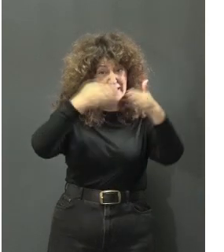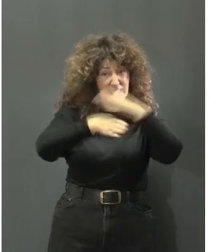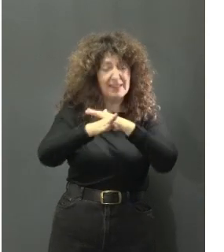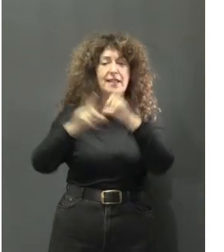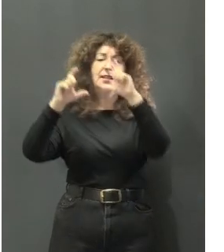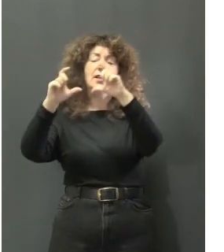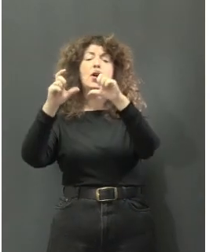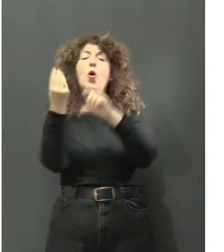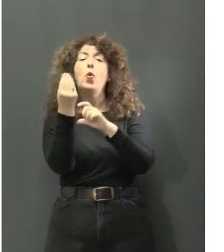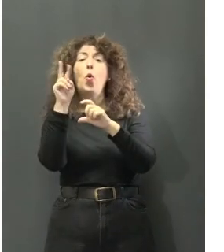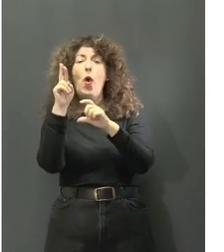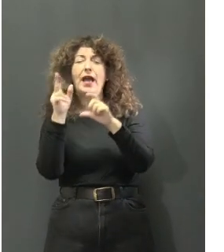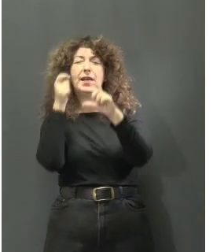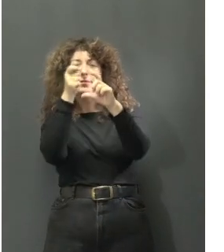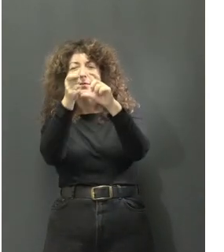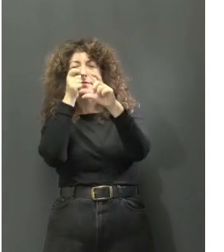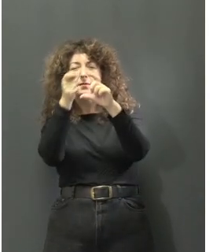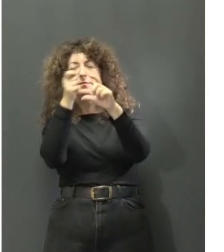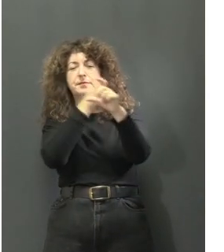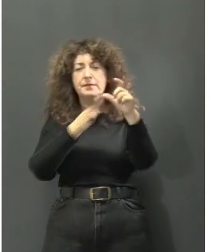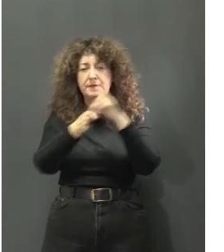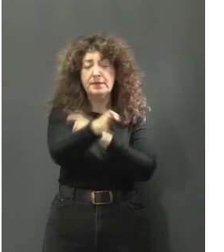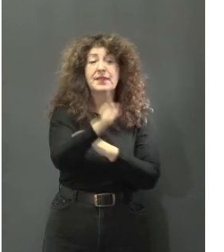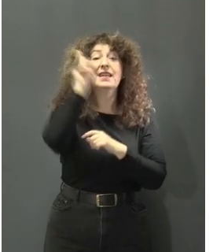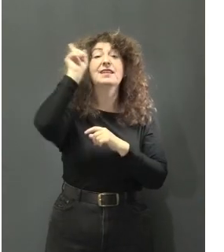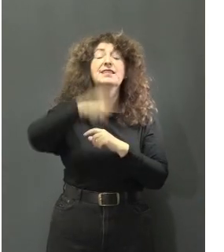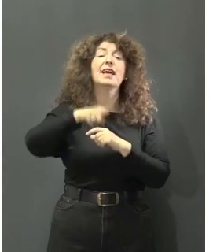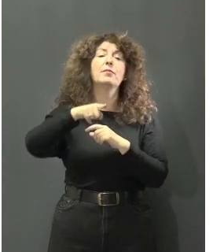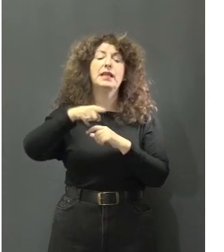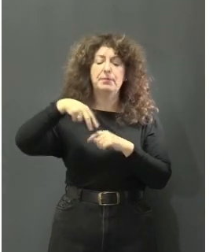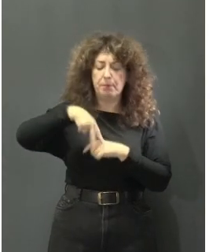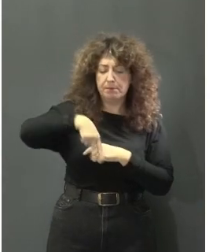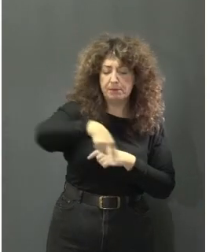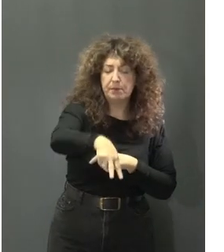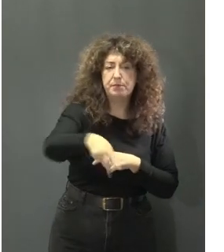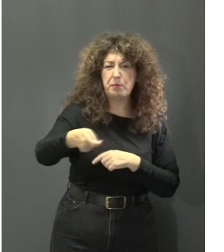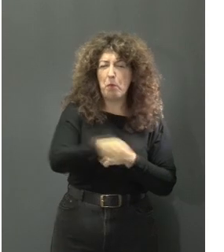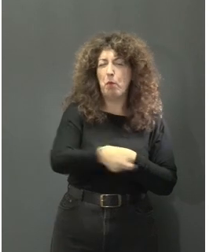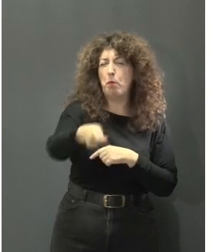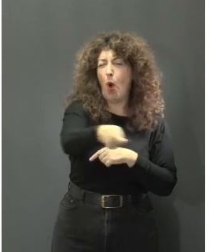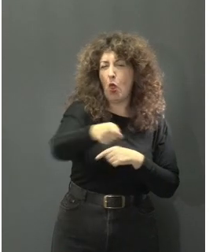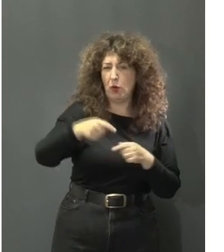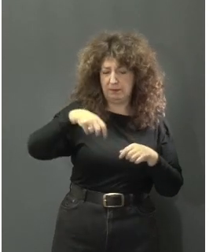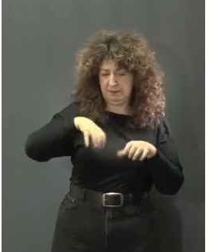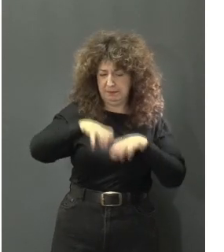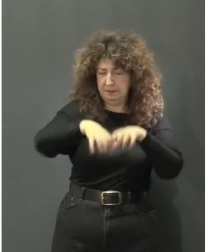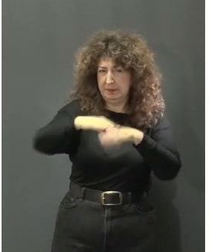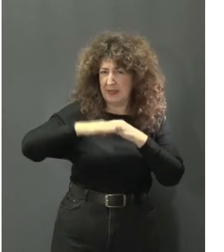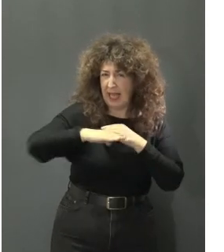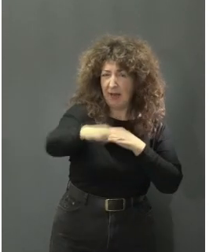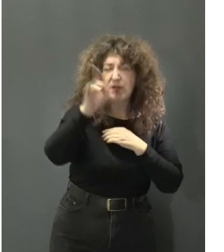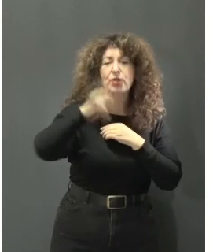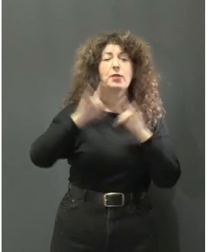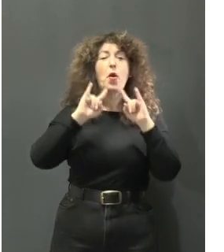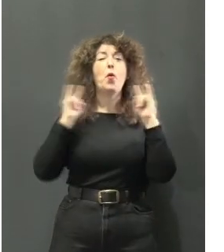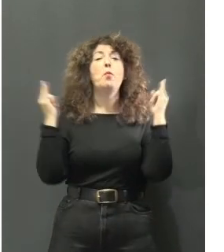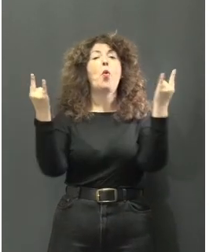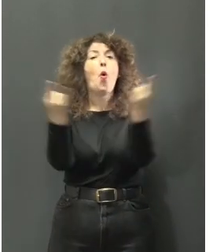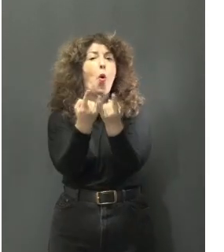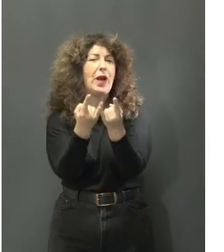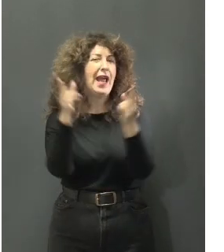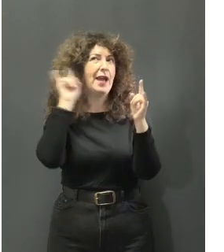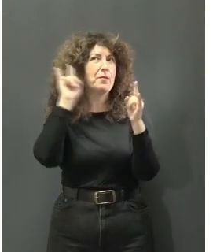centro, caminos podotáctiles, bucles magnéticos en recepción, en la sala de formación y